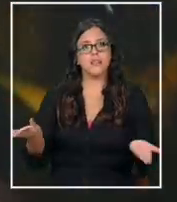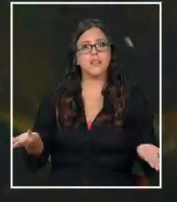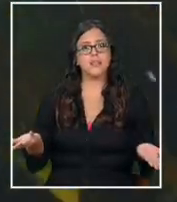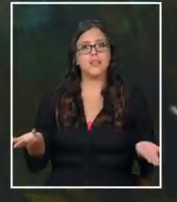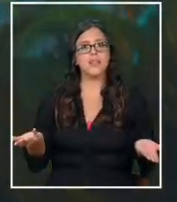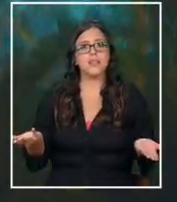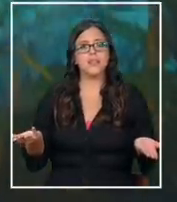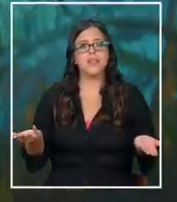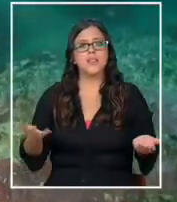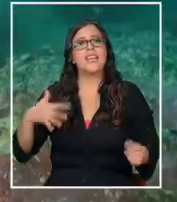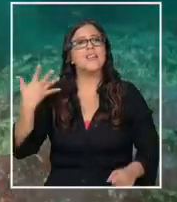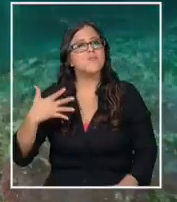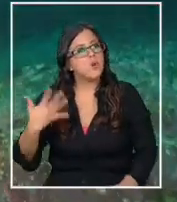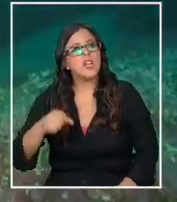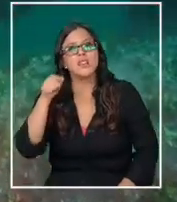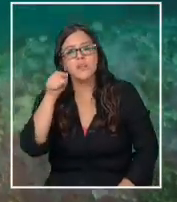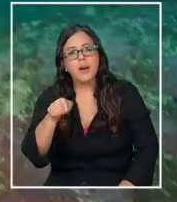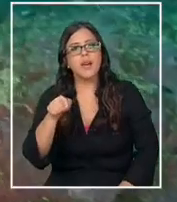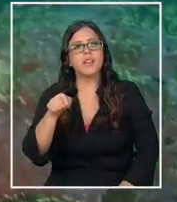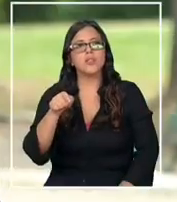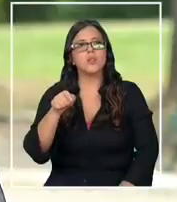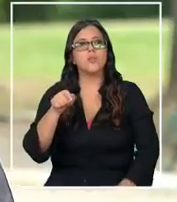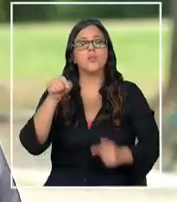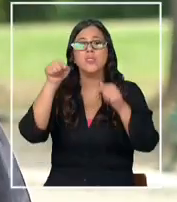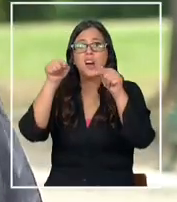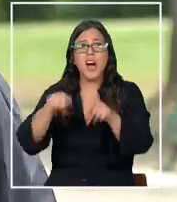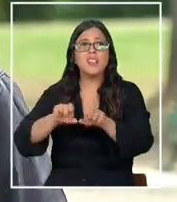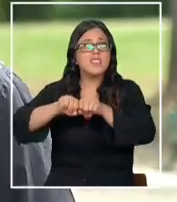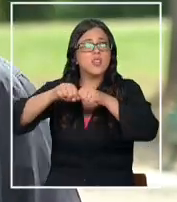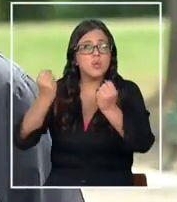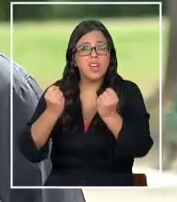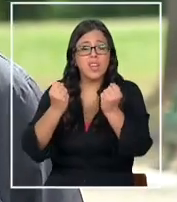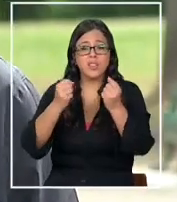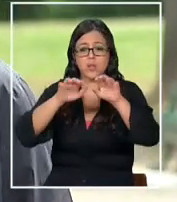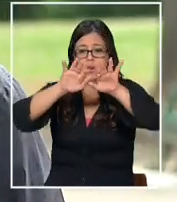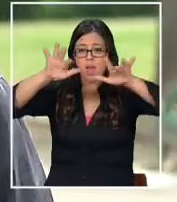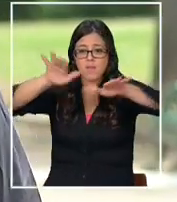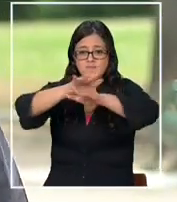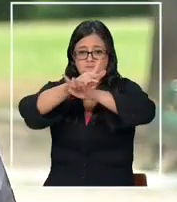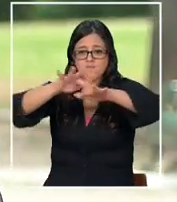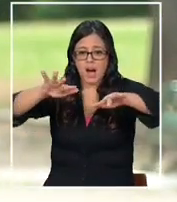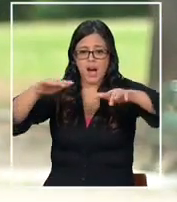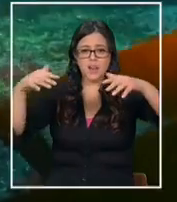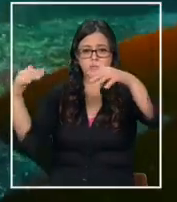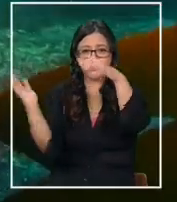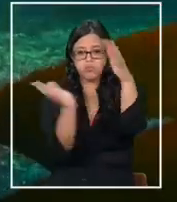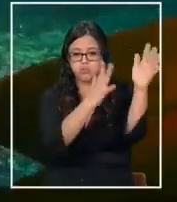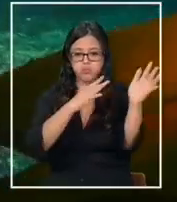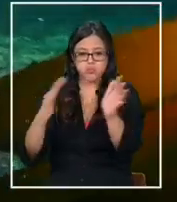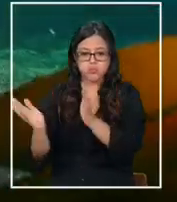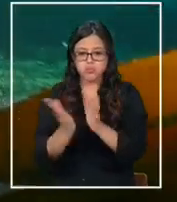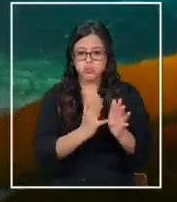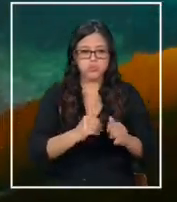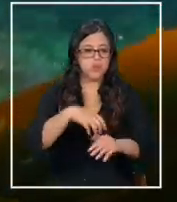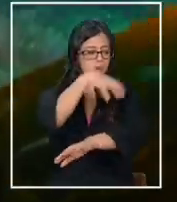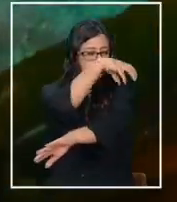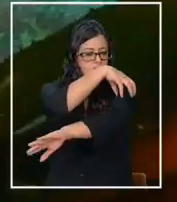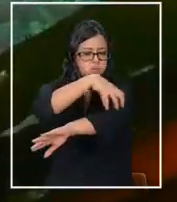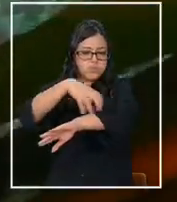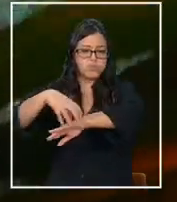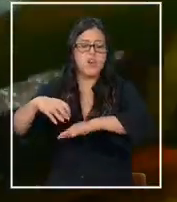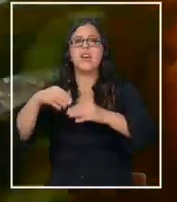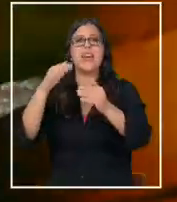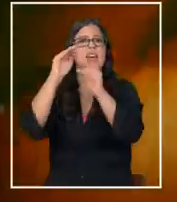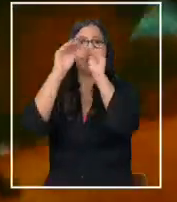componente ecológico fundamental. Se están destruyendo los bosques submarinos a lo largo de Chile y es como estar deforestando